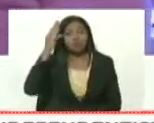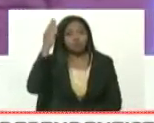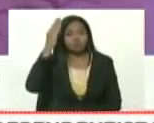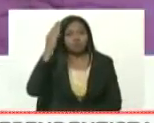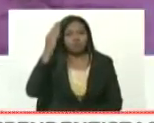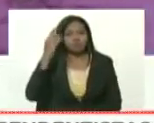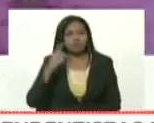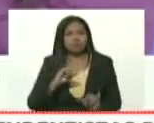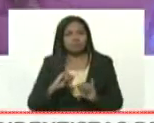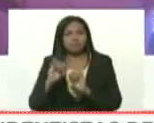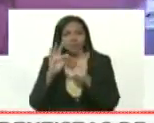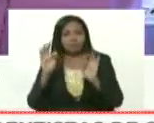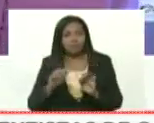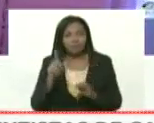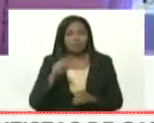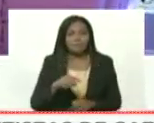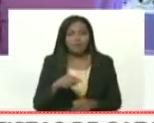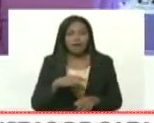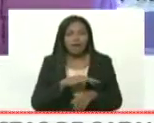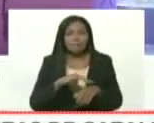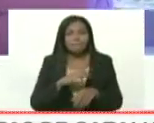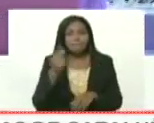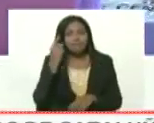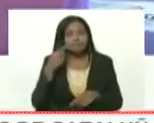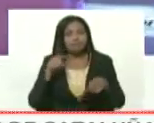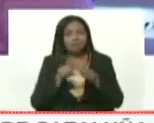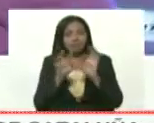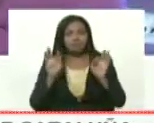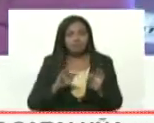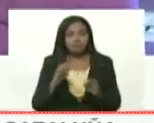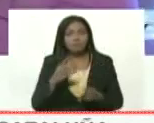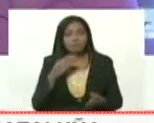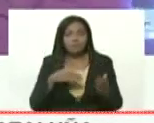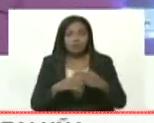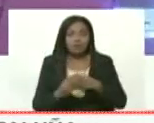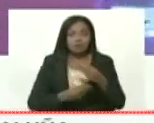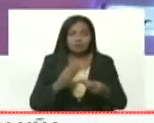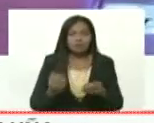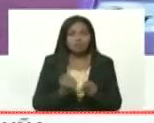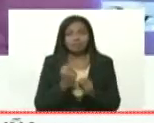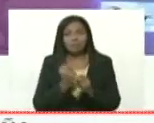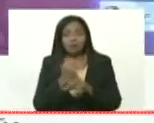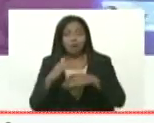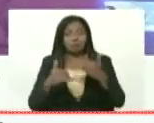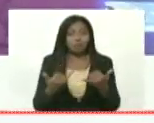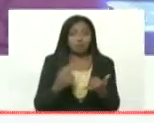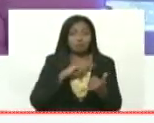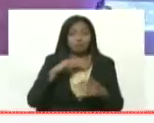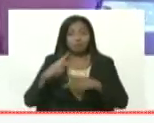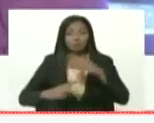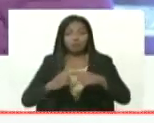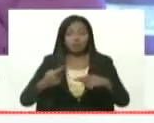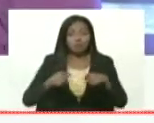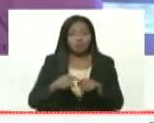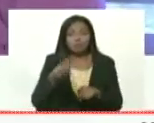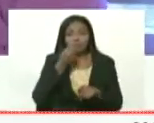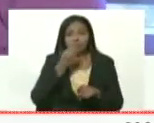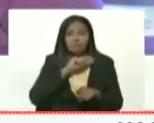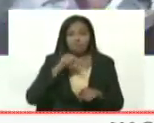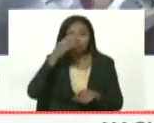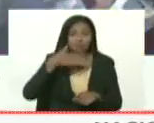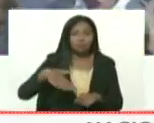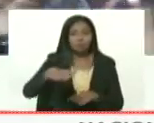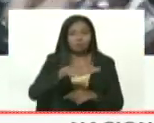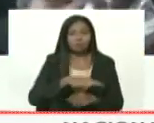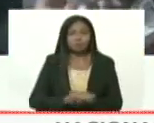ministra, con conciencia, vamos a hacer ese trabajo de manera conjunta, porque nosotros debemos producir el alimento para nuestro pueblo. Ah,